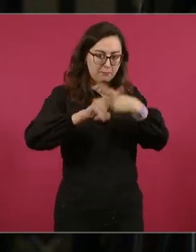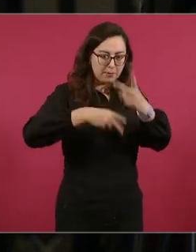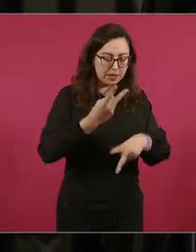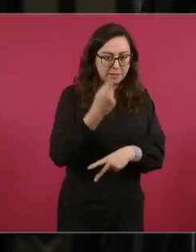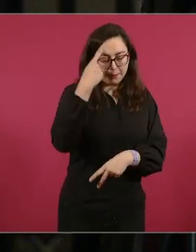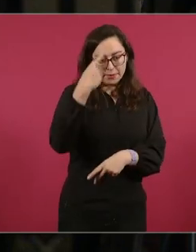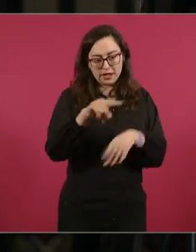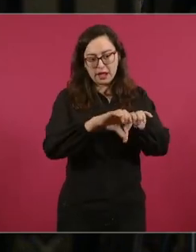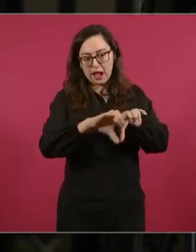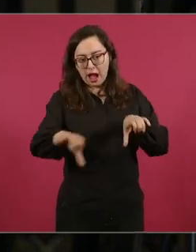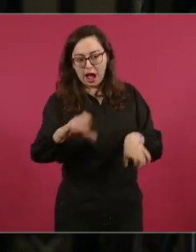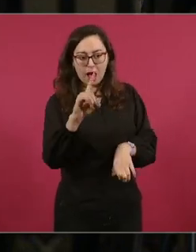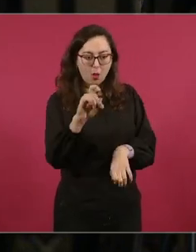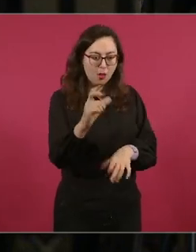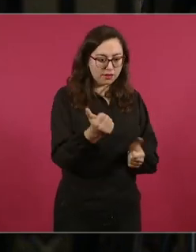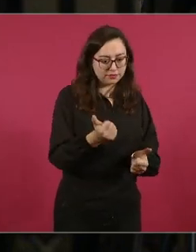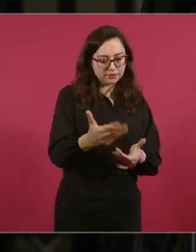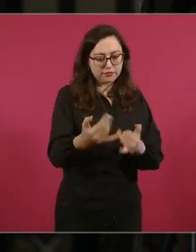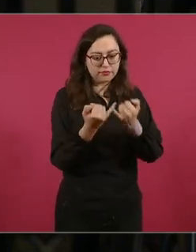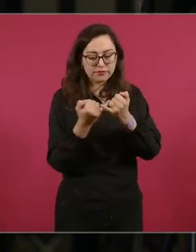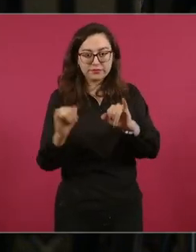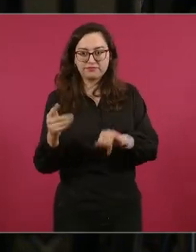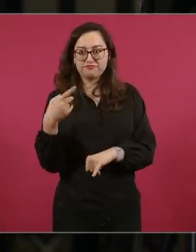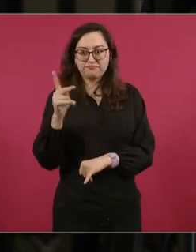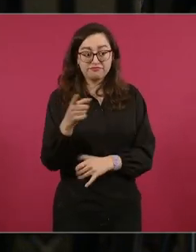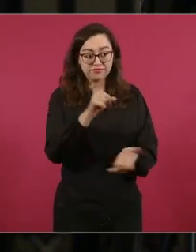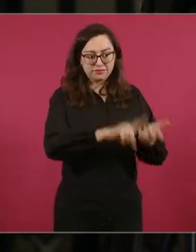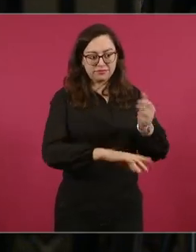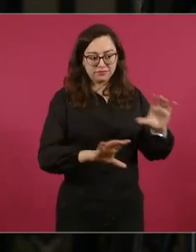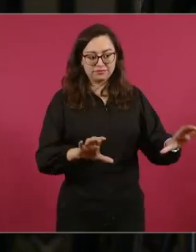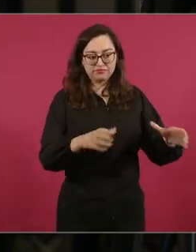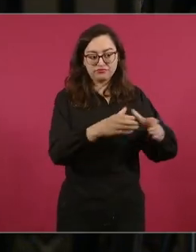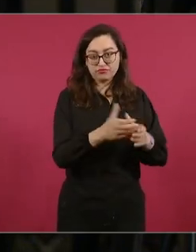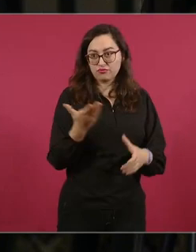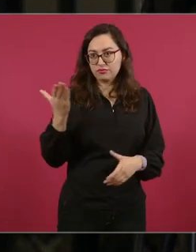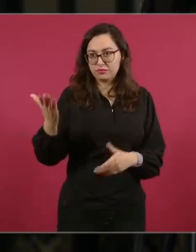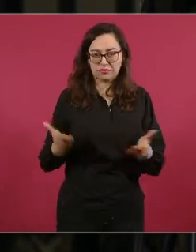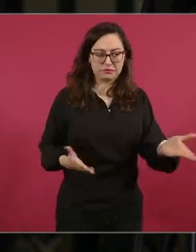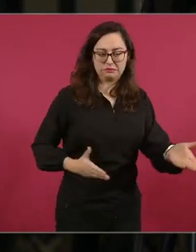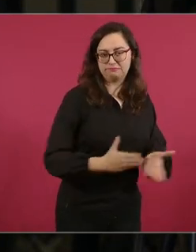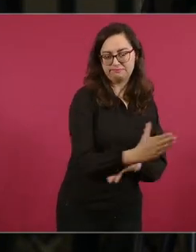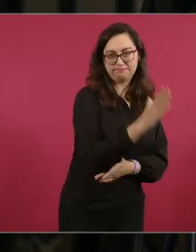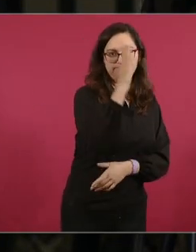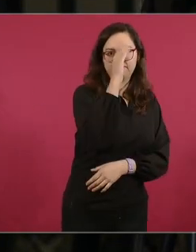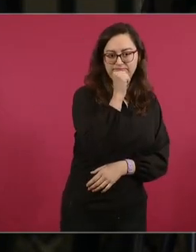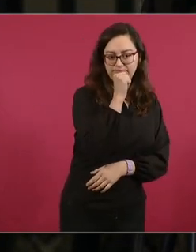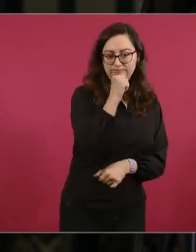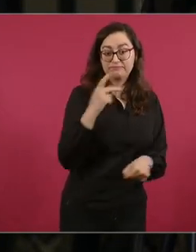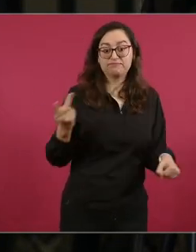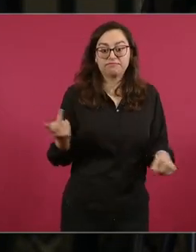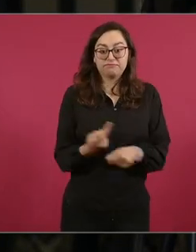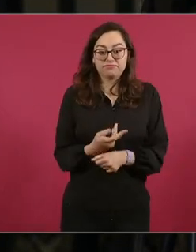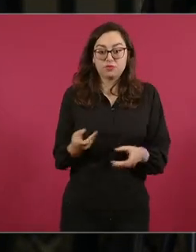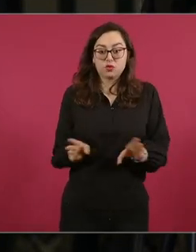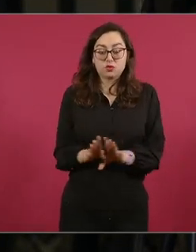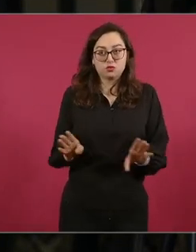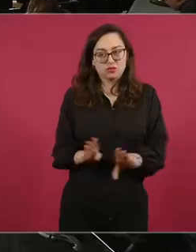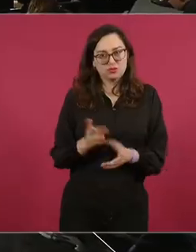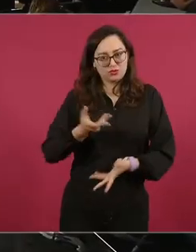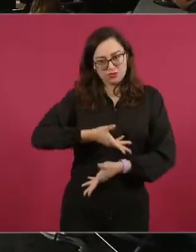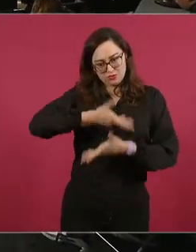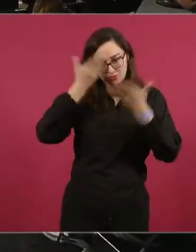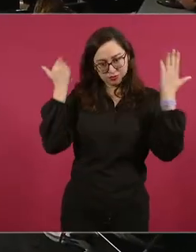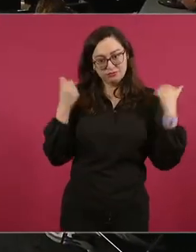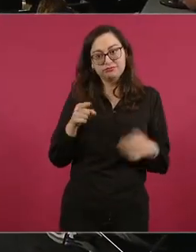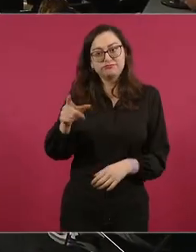justamente para poder proceder a la inauguración. Bueno, entonces de alguna manera estoy seguro que tendrá usted oportunidad de pasar por ahí.